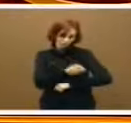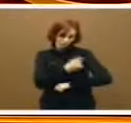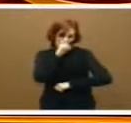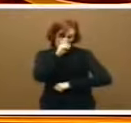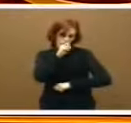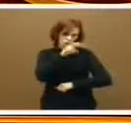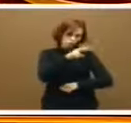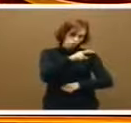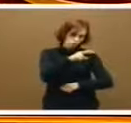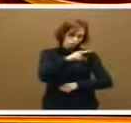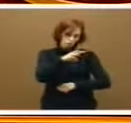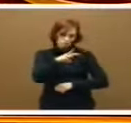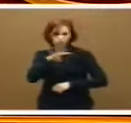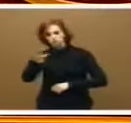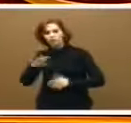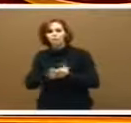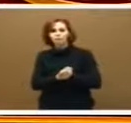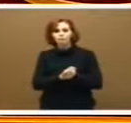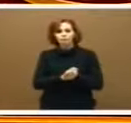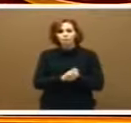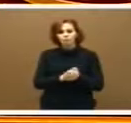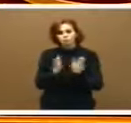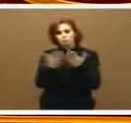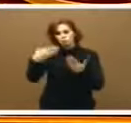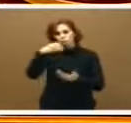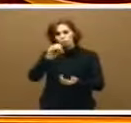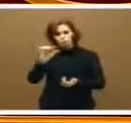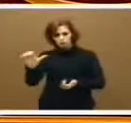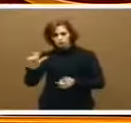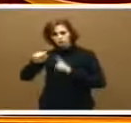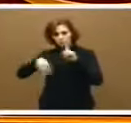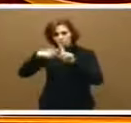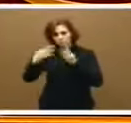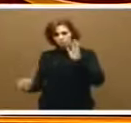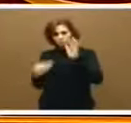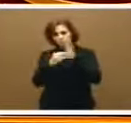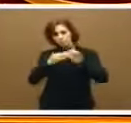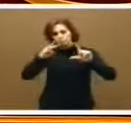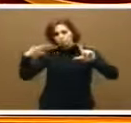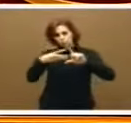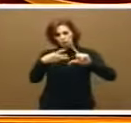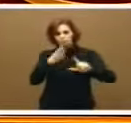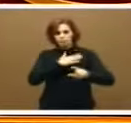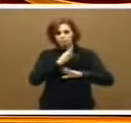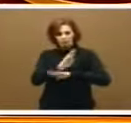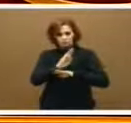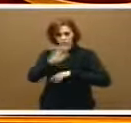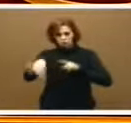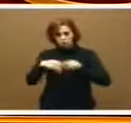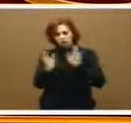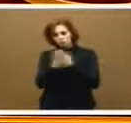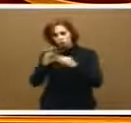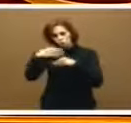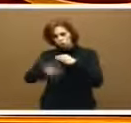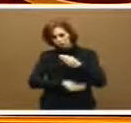publicación literal en el boletín oficial de la Cámara y su inserción en la página web del Parlamento. Junto con toda la documentación que lo